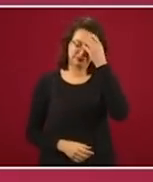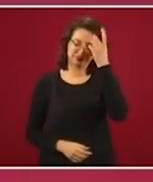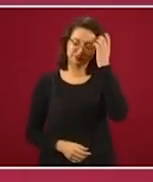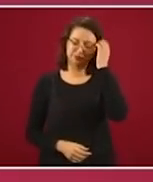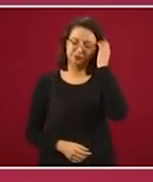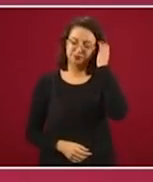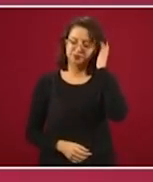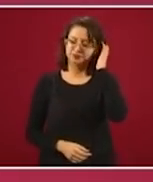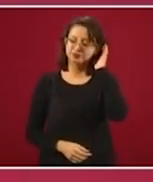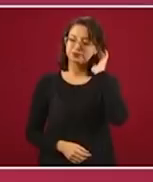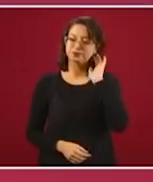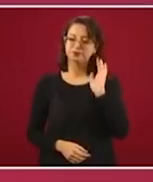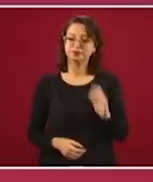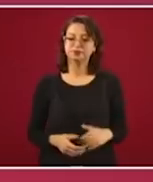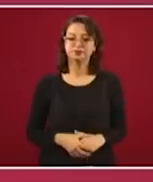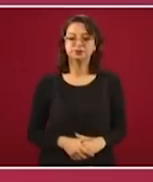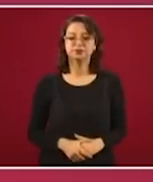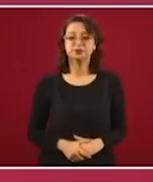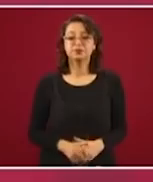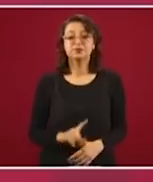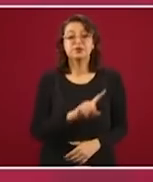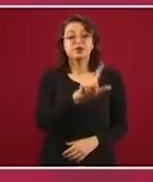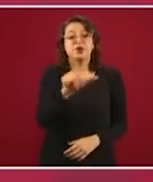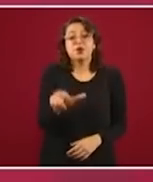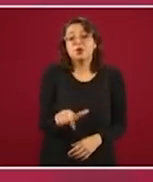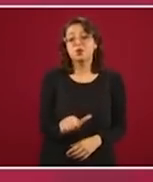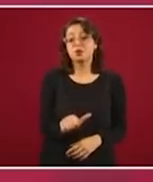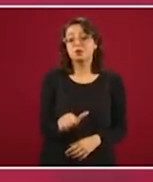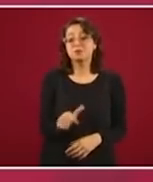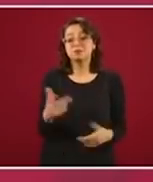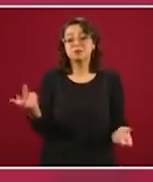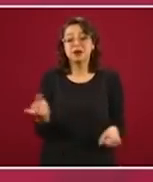y al final de cuentas no había